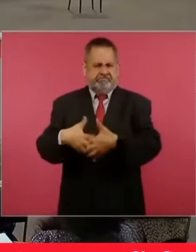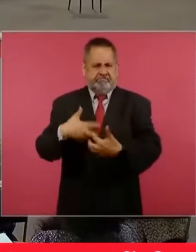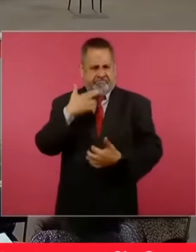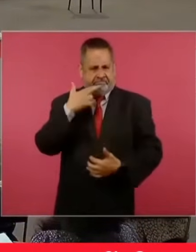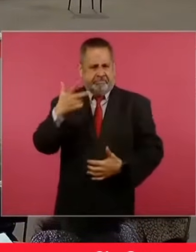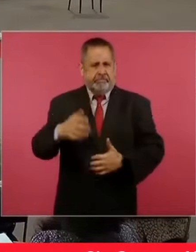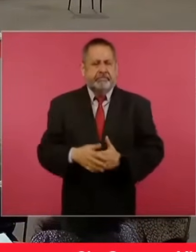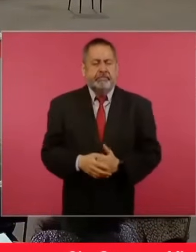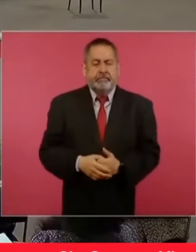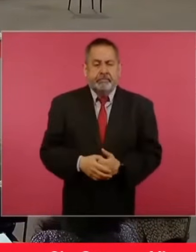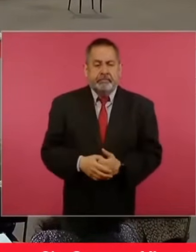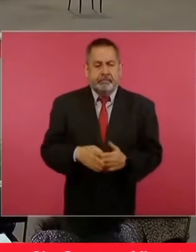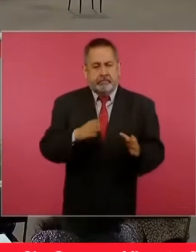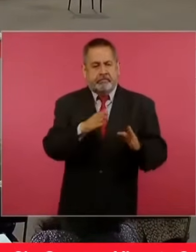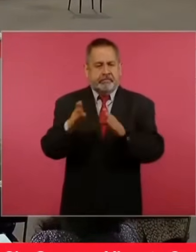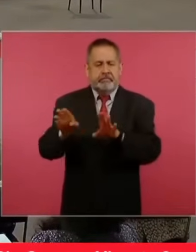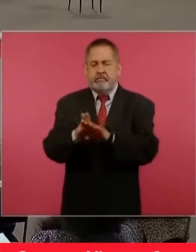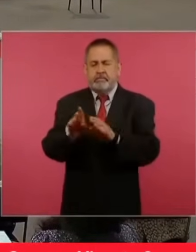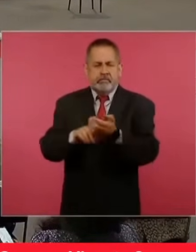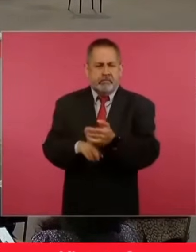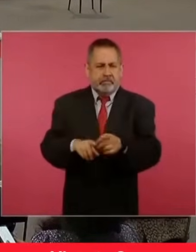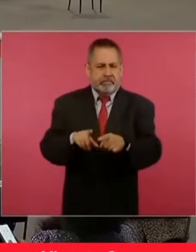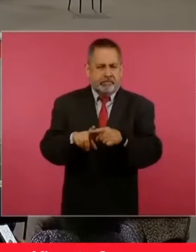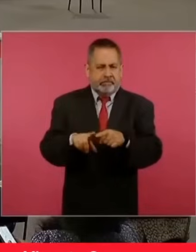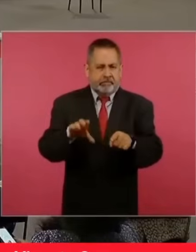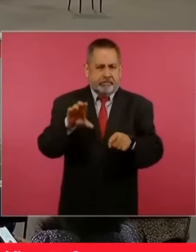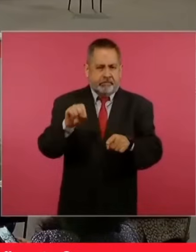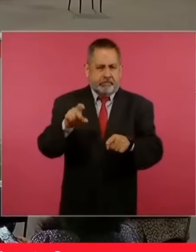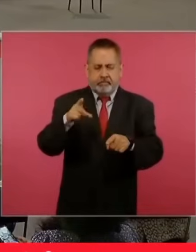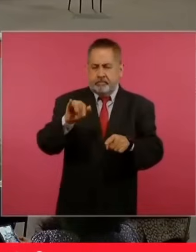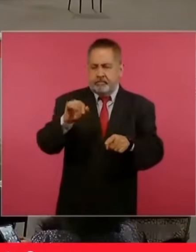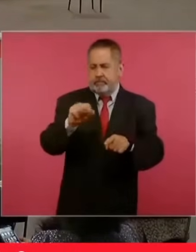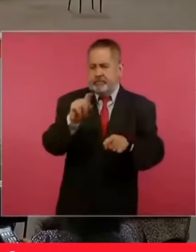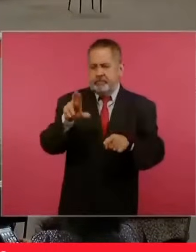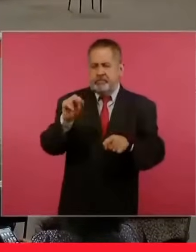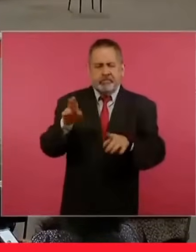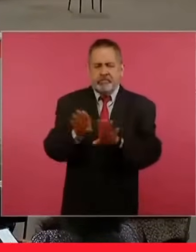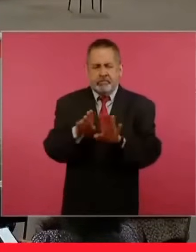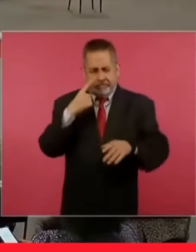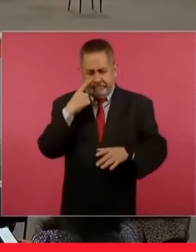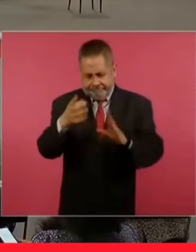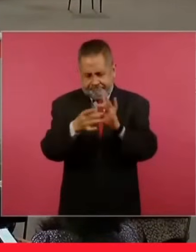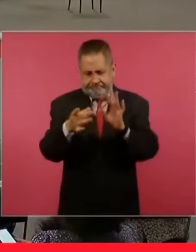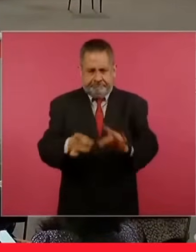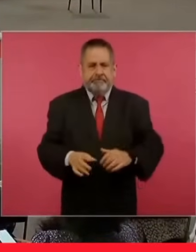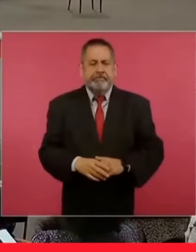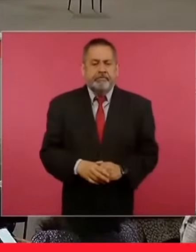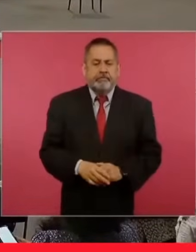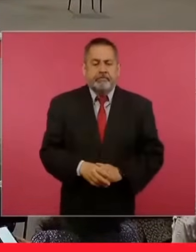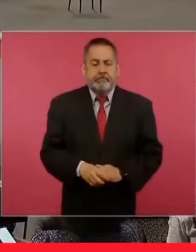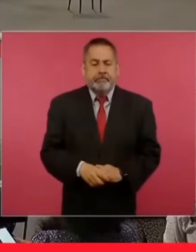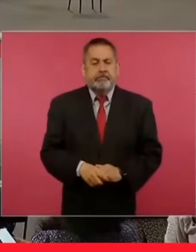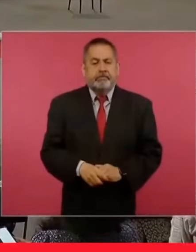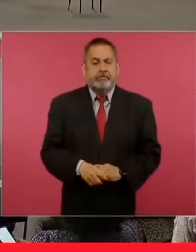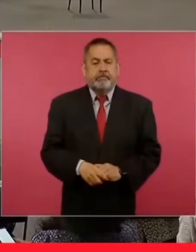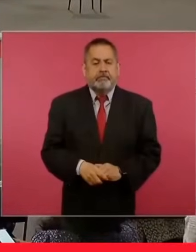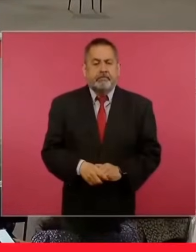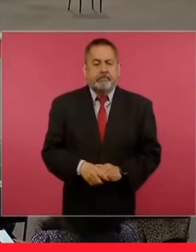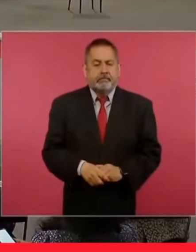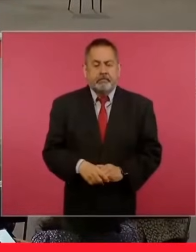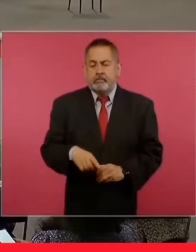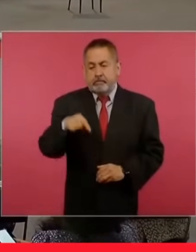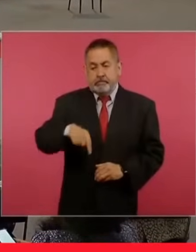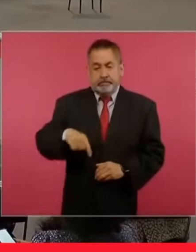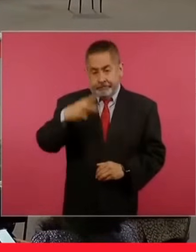Aquí iríamos a hablar de las coquizadoras. Miren, uno de los problemas de la refinación